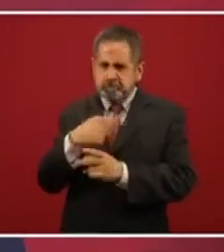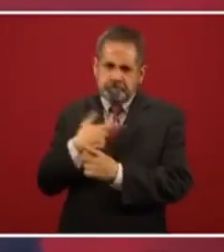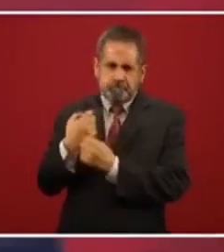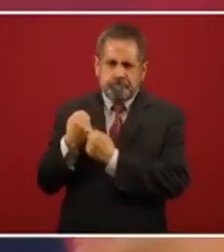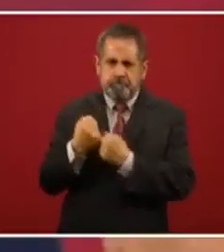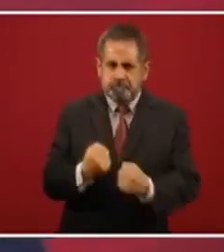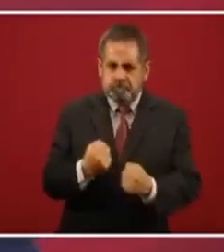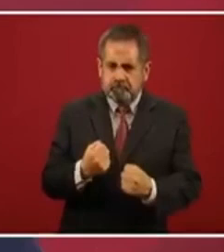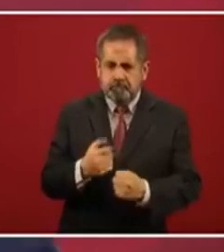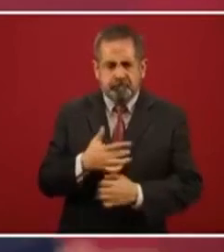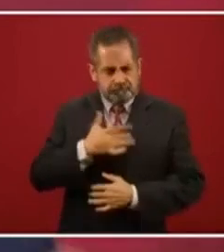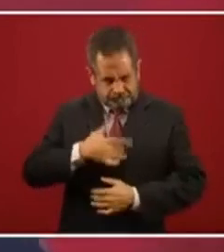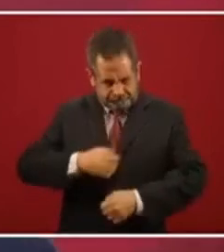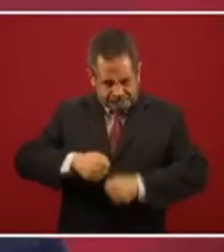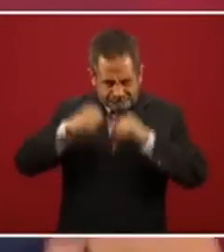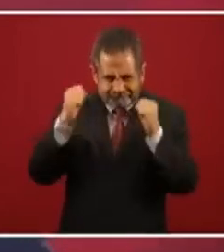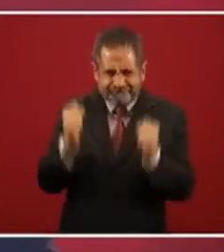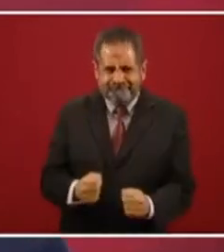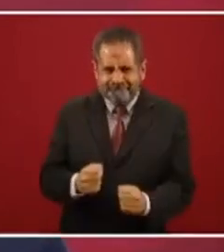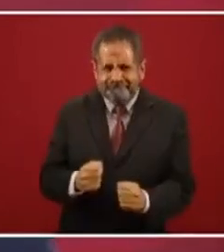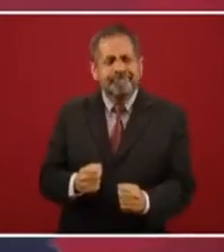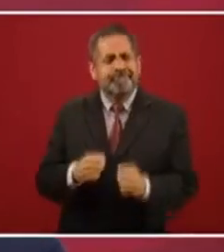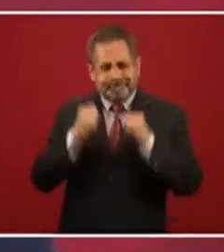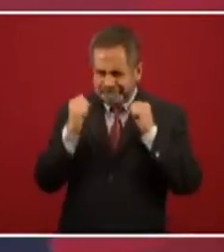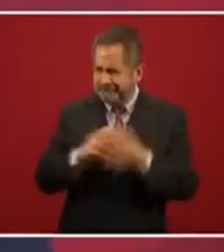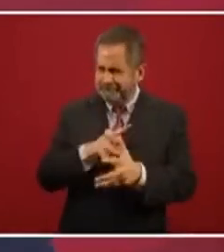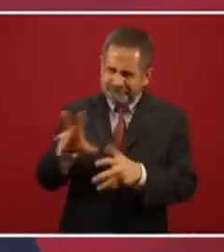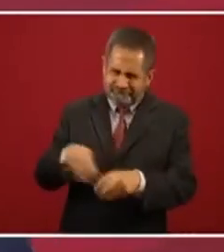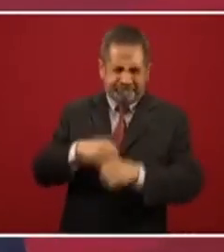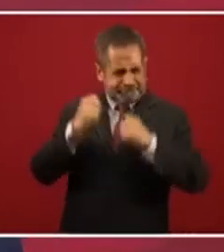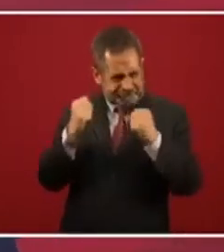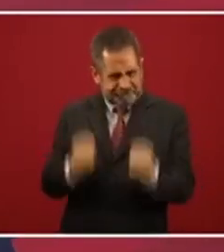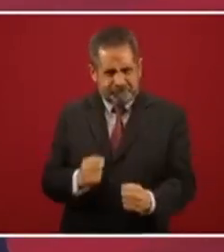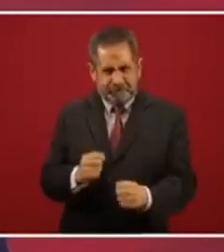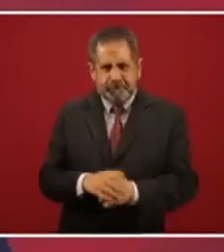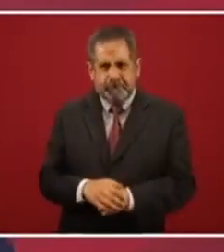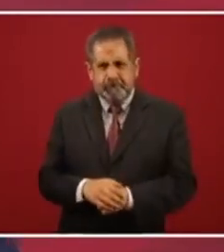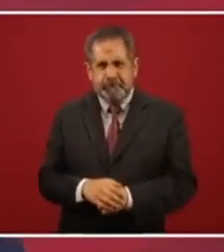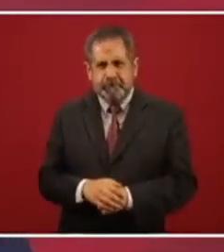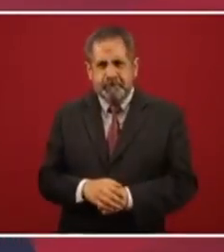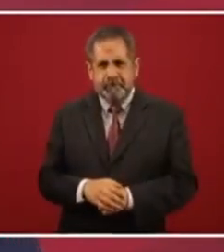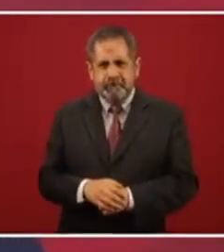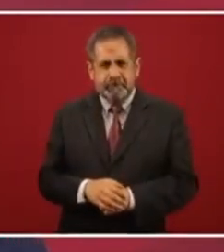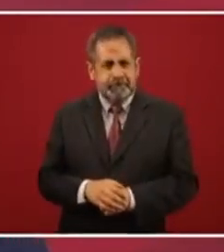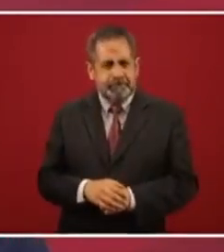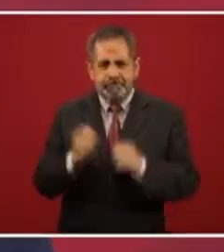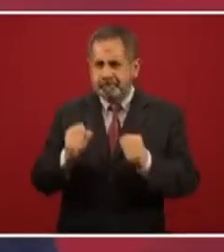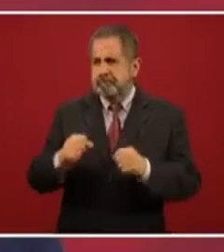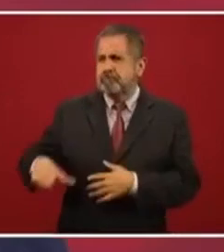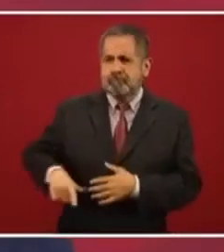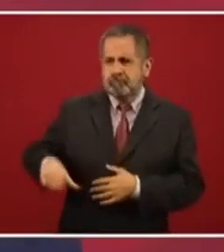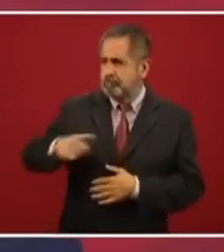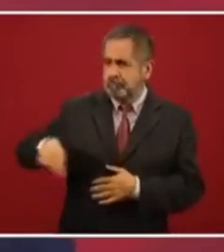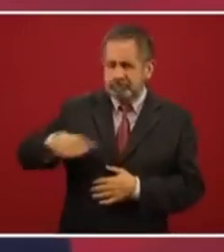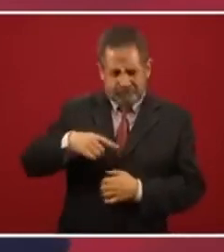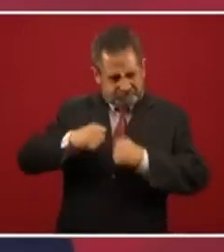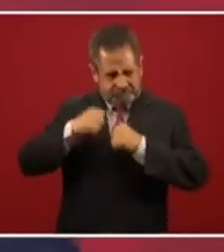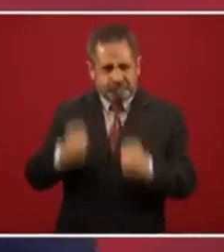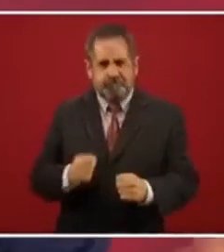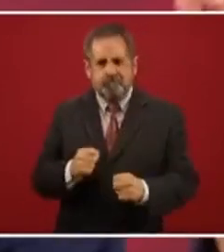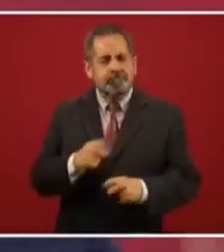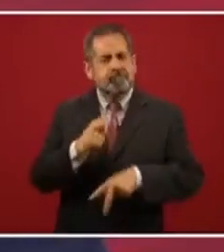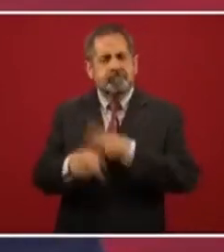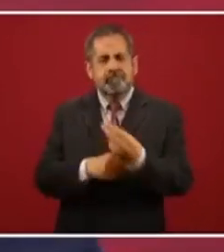y además seguros, seguros todos, y seguro el gobierno de que